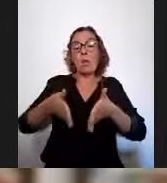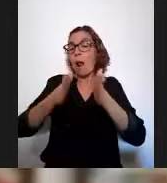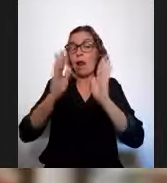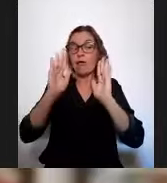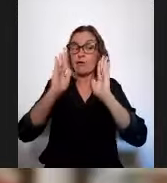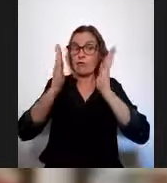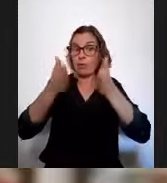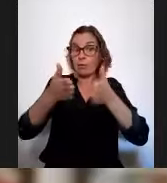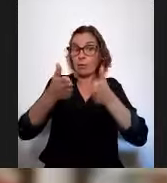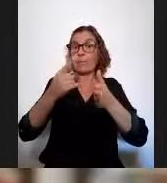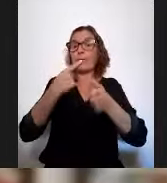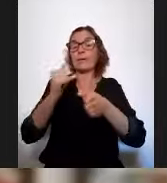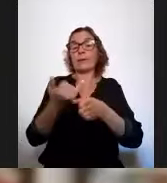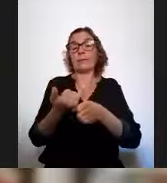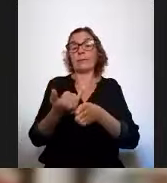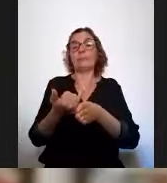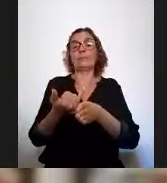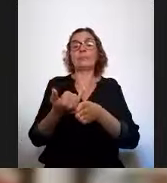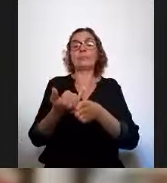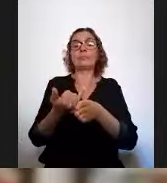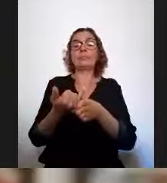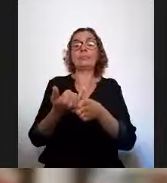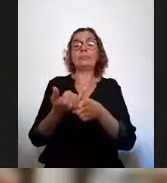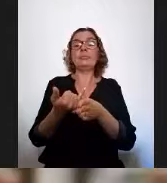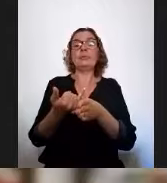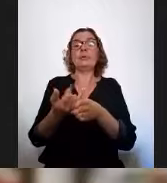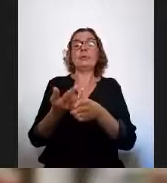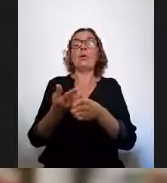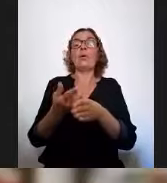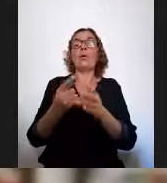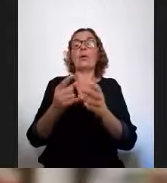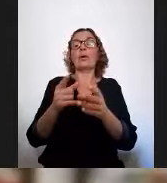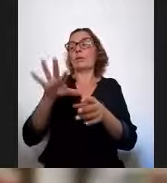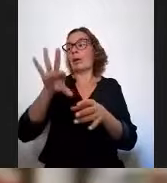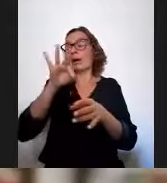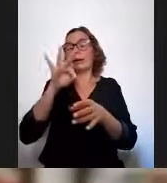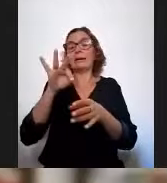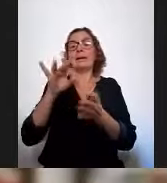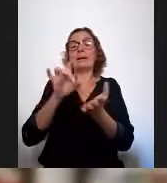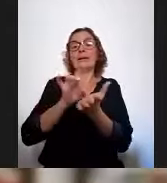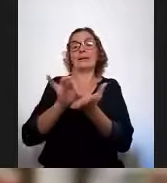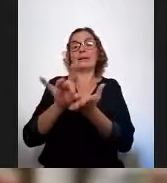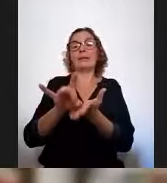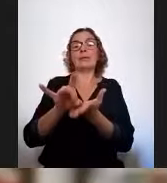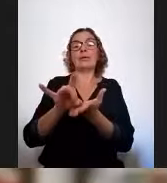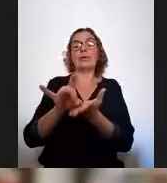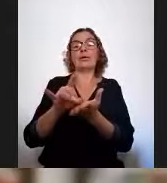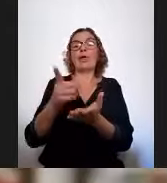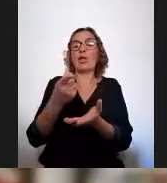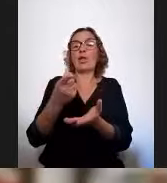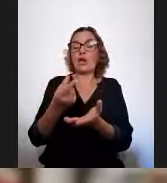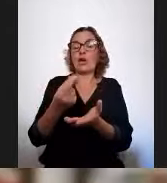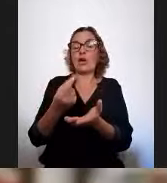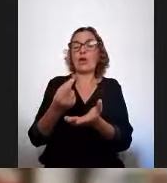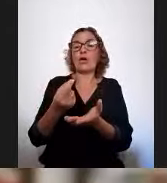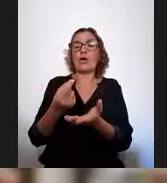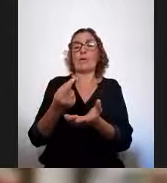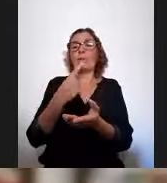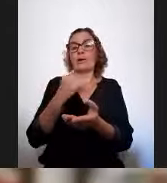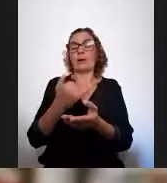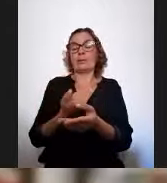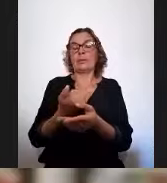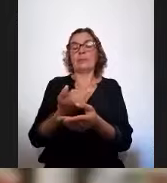en el producto que va a solucionar o el servicio, el dolor que queremos atacar,